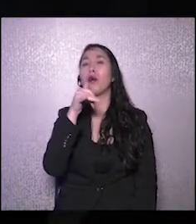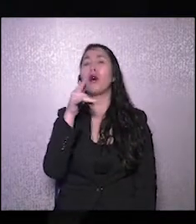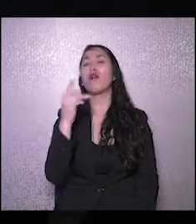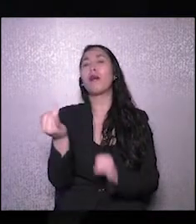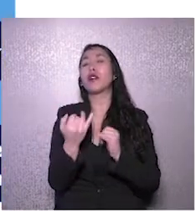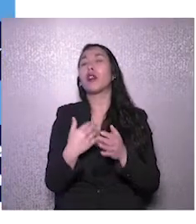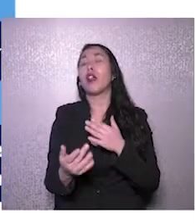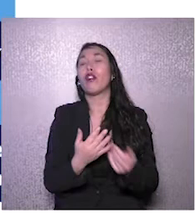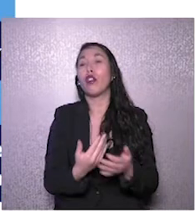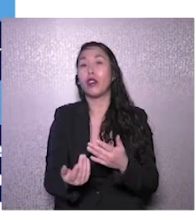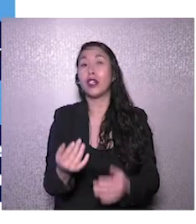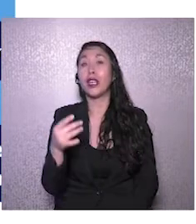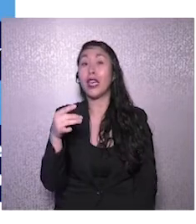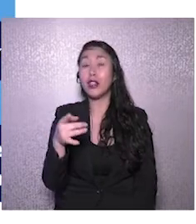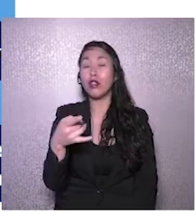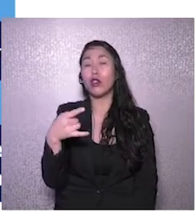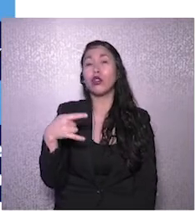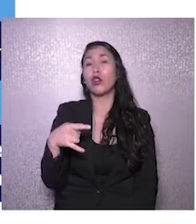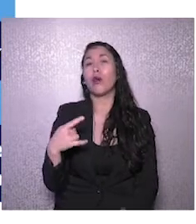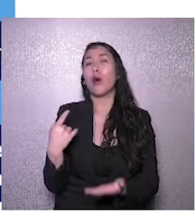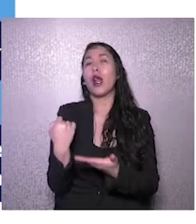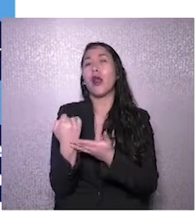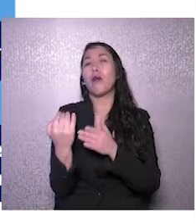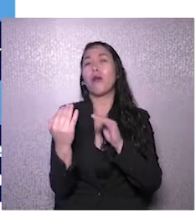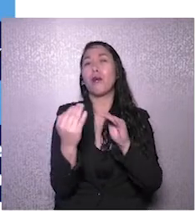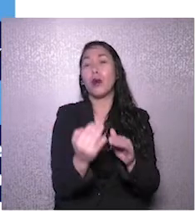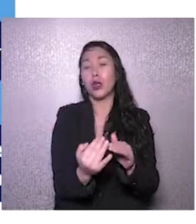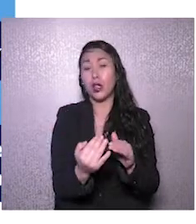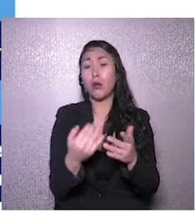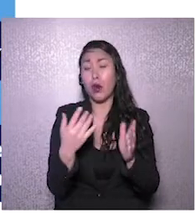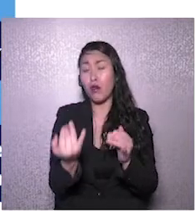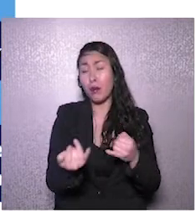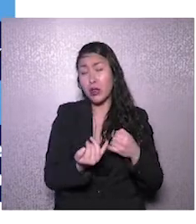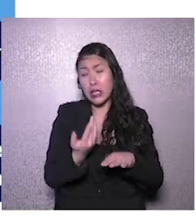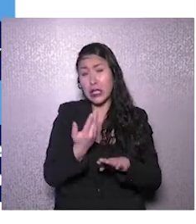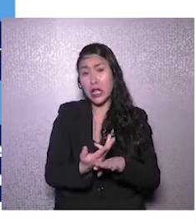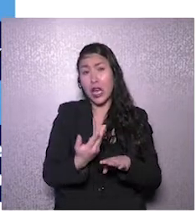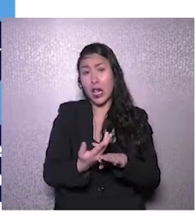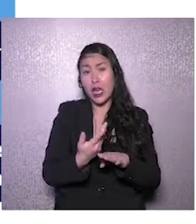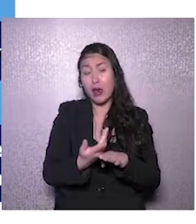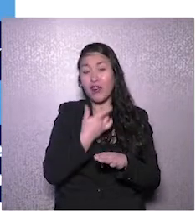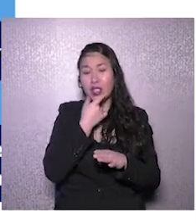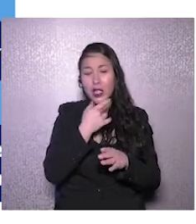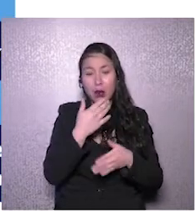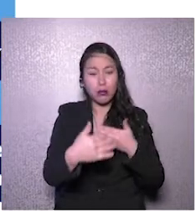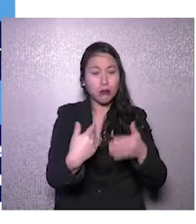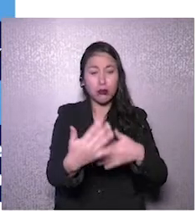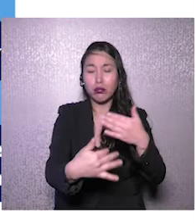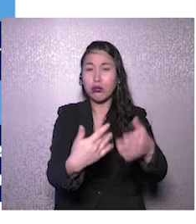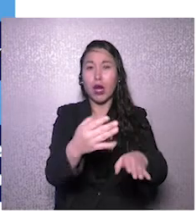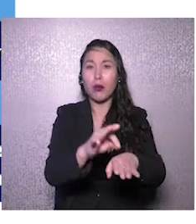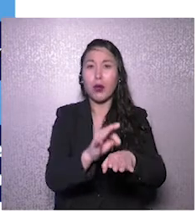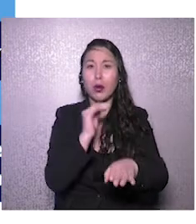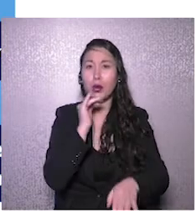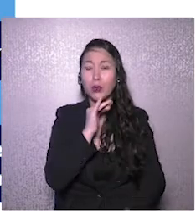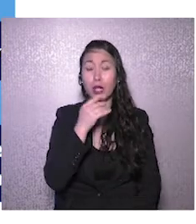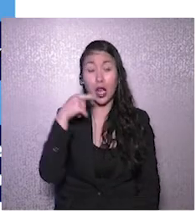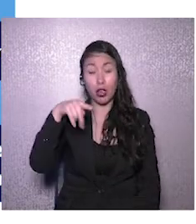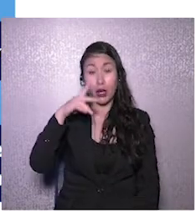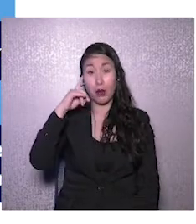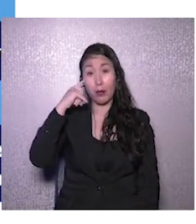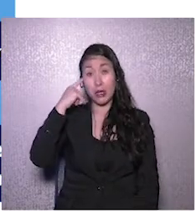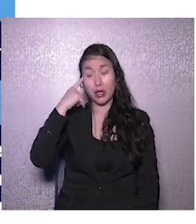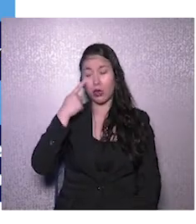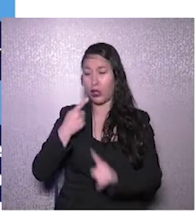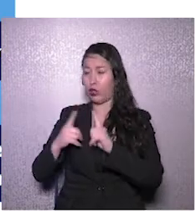Ese era el aporte que podíamos hacer tomando datos que ya existen y facilitándolos para que el médico haga mejor su trabajo. Ahora, pensándolo en el otro